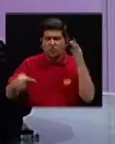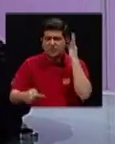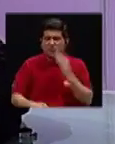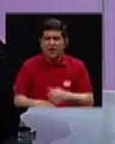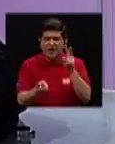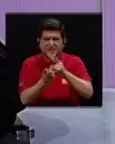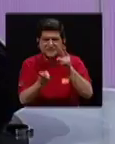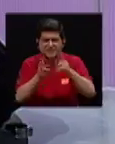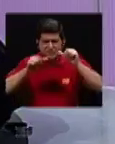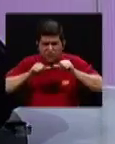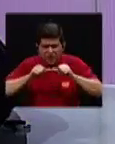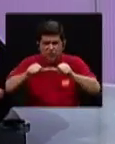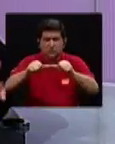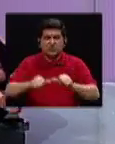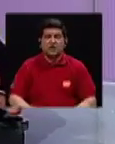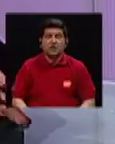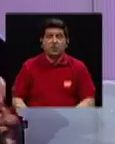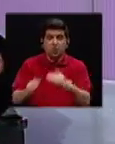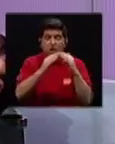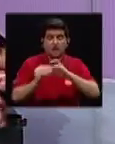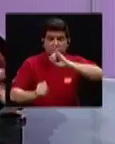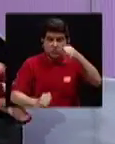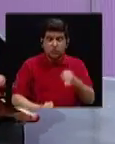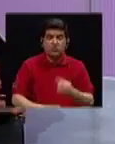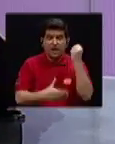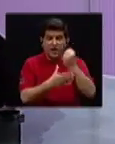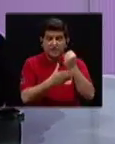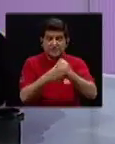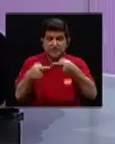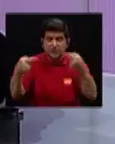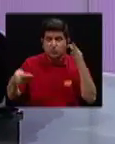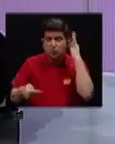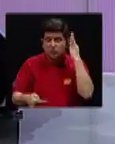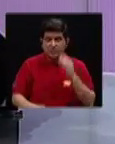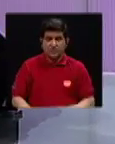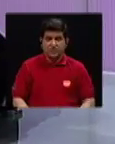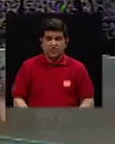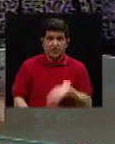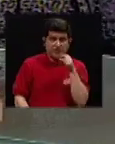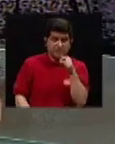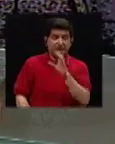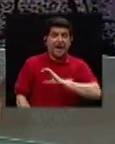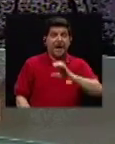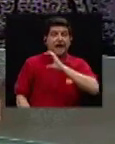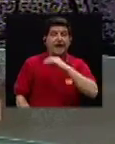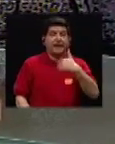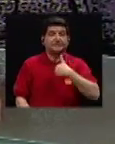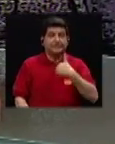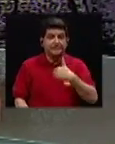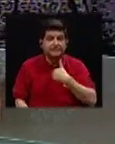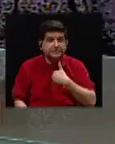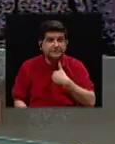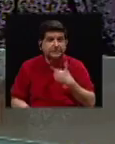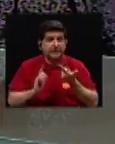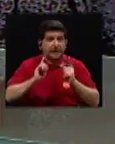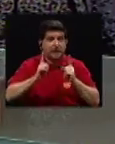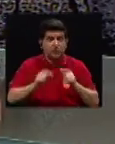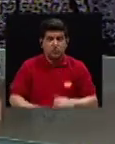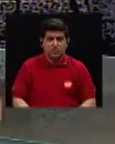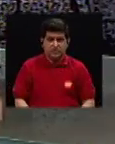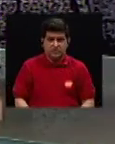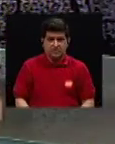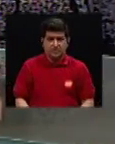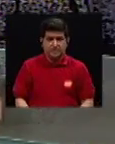se dio un tipo de asesinato de mujeres en el cual era una de las características era el